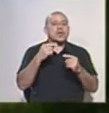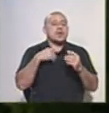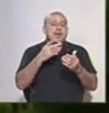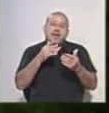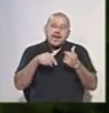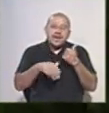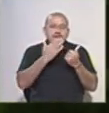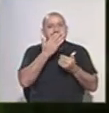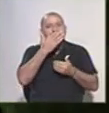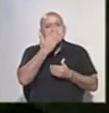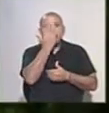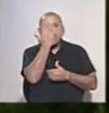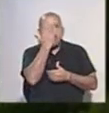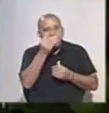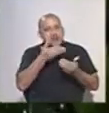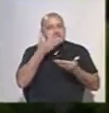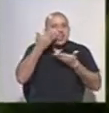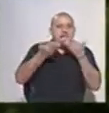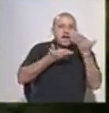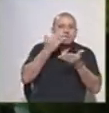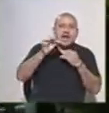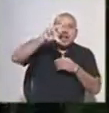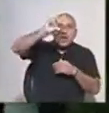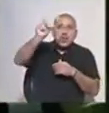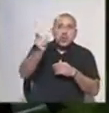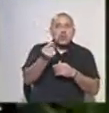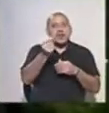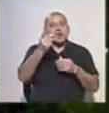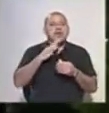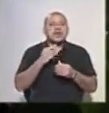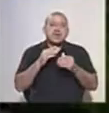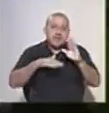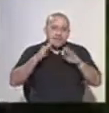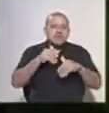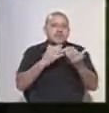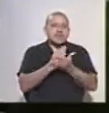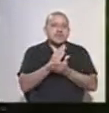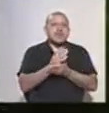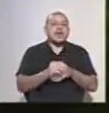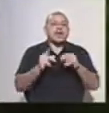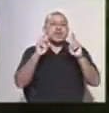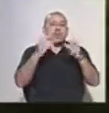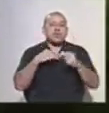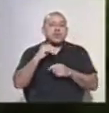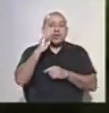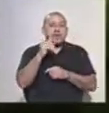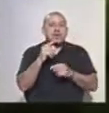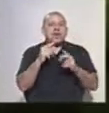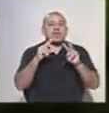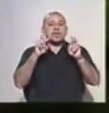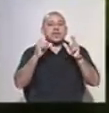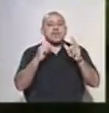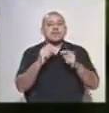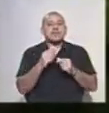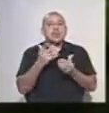en carnaval, sobre todo en las retiradas, bueno, y las presentaciones muchas veces también, como a la luna en el carnaval uruguayo. Estamos